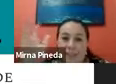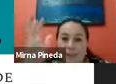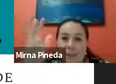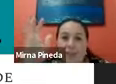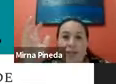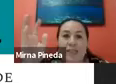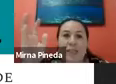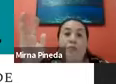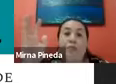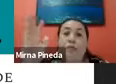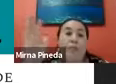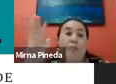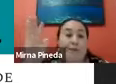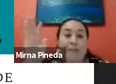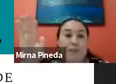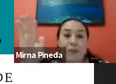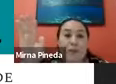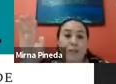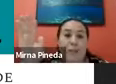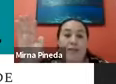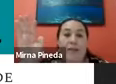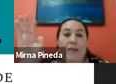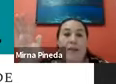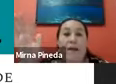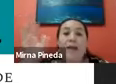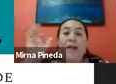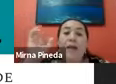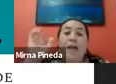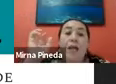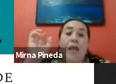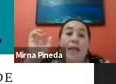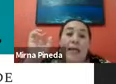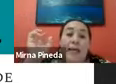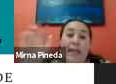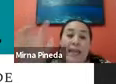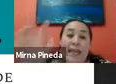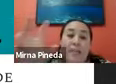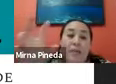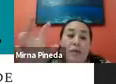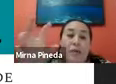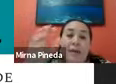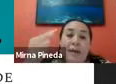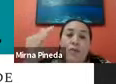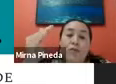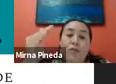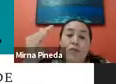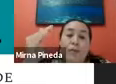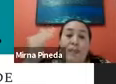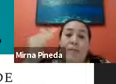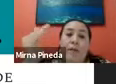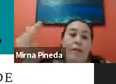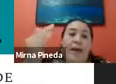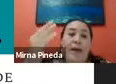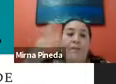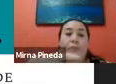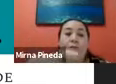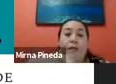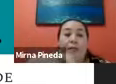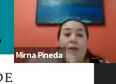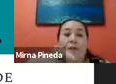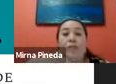identificar estímulos hacia el lado donde al principio no los identificaba. Esto también trabajamos el tiempo de reacción.